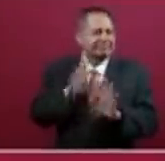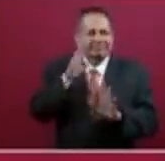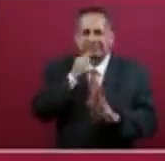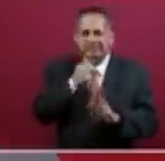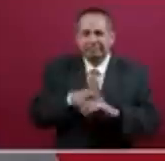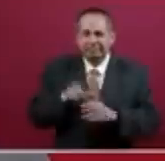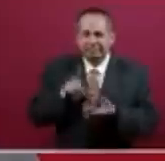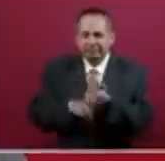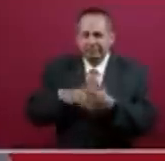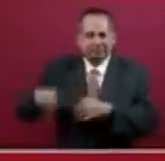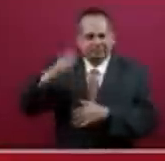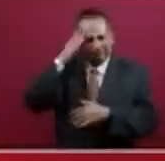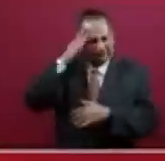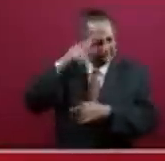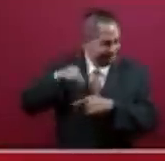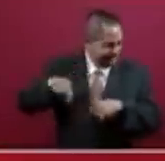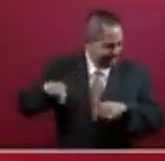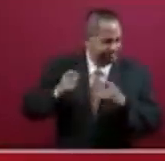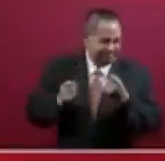en los dirigentes.